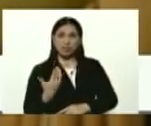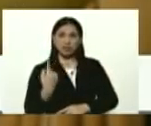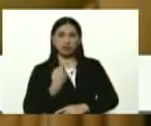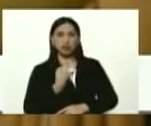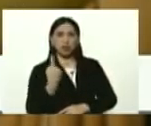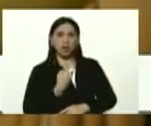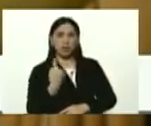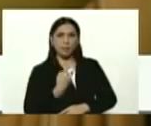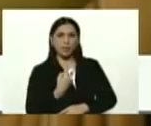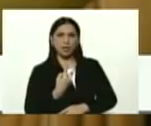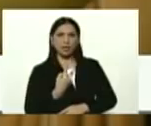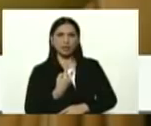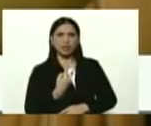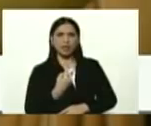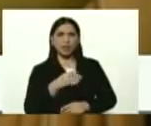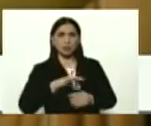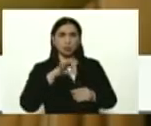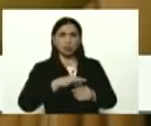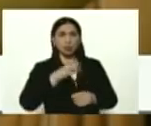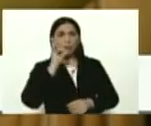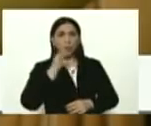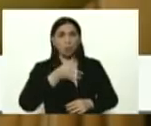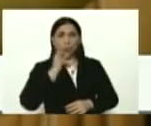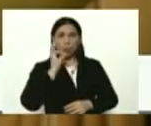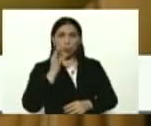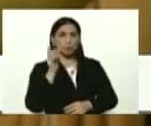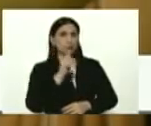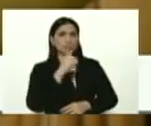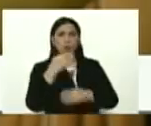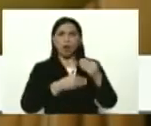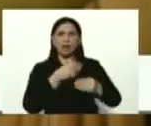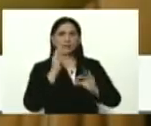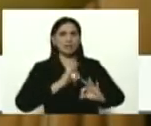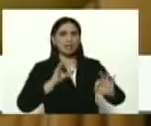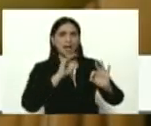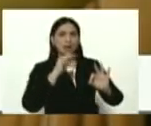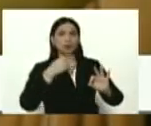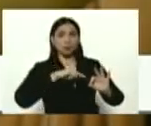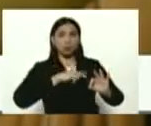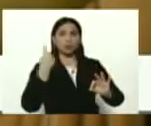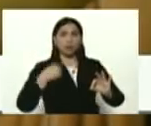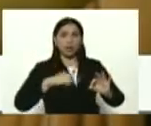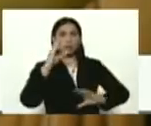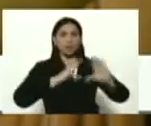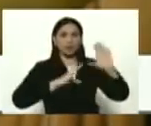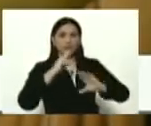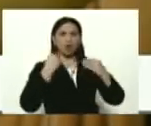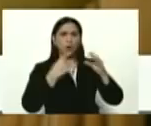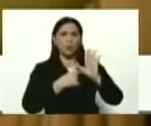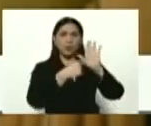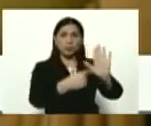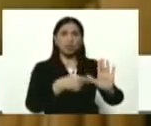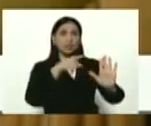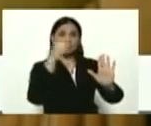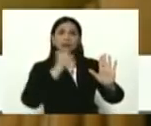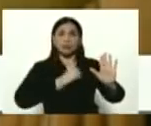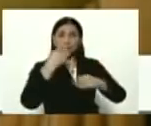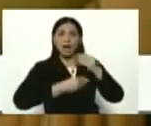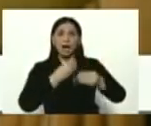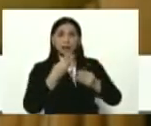solamente asomarte una ramita y que eso no hace nada, que tenemos científicamente cómo demostrar que eso sí